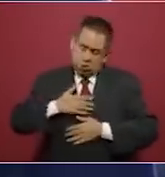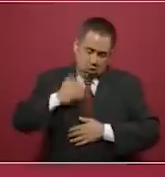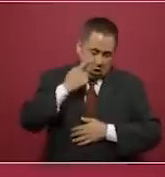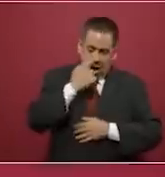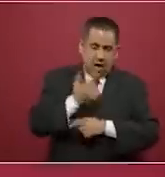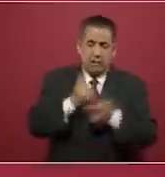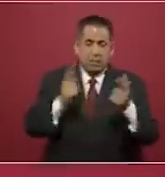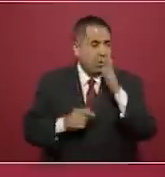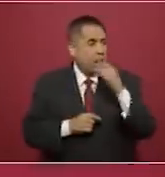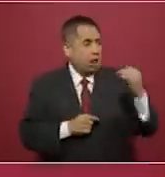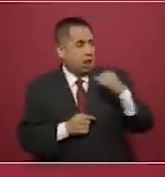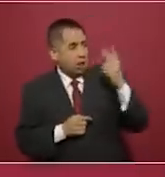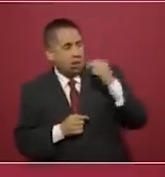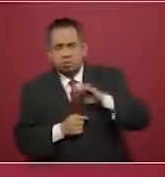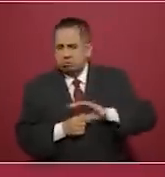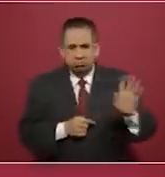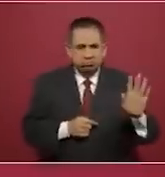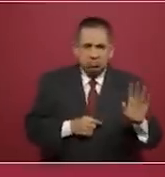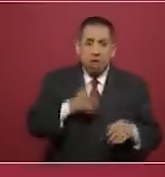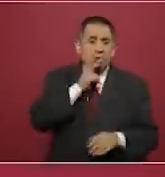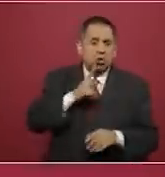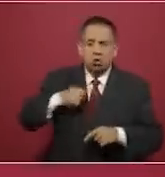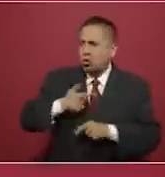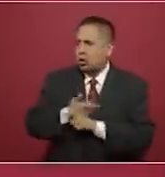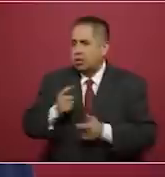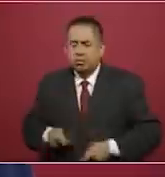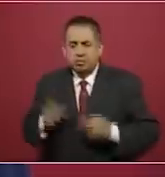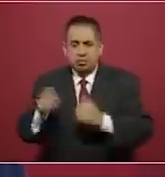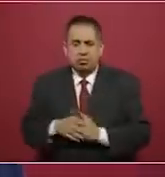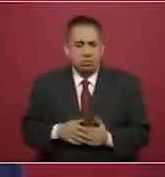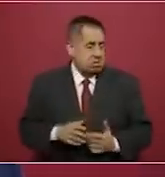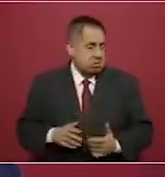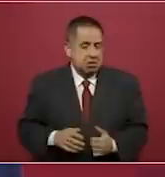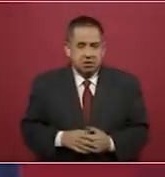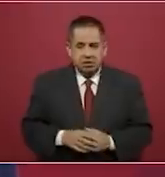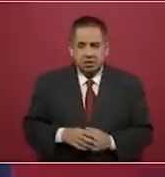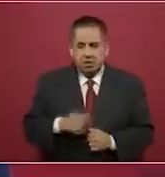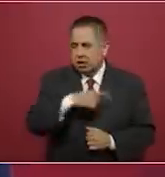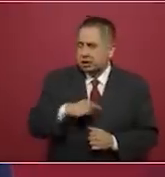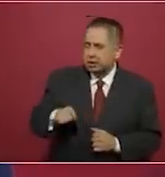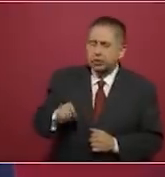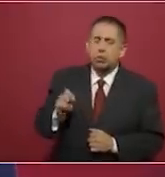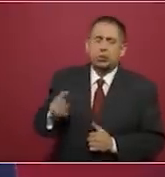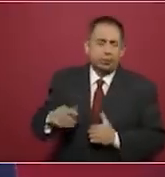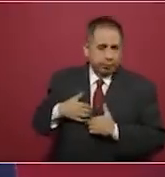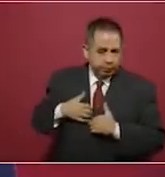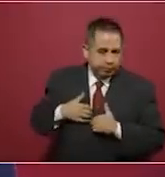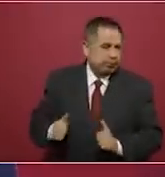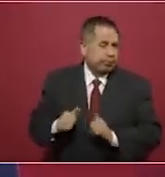particular el petróleo ellos estén lo entendieron